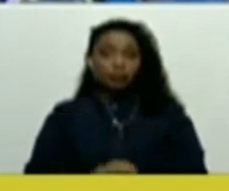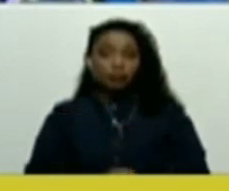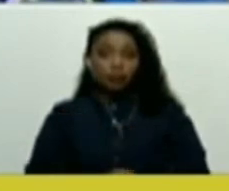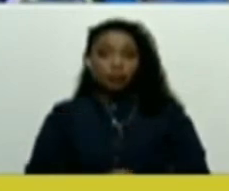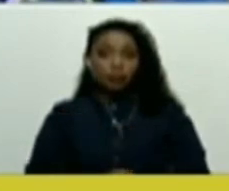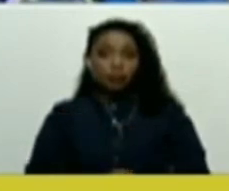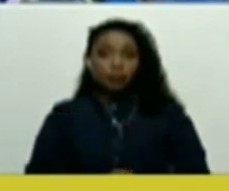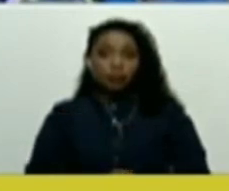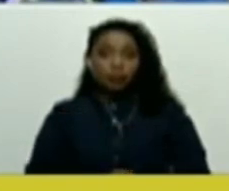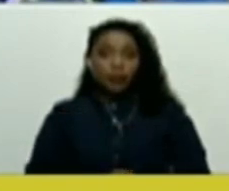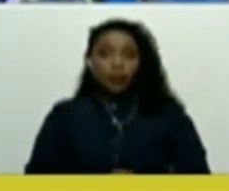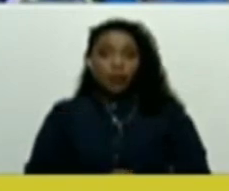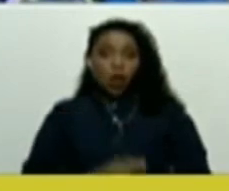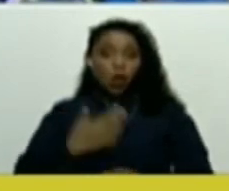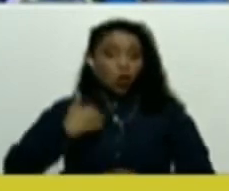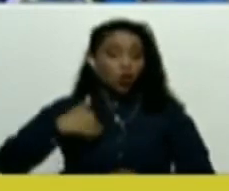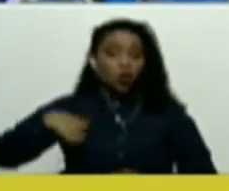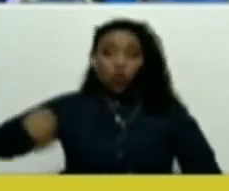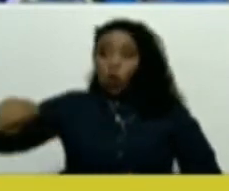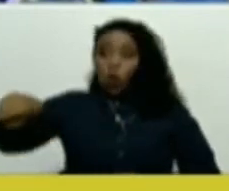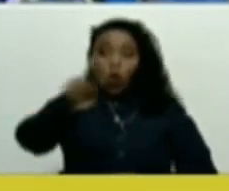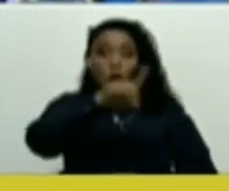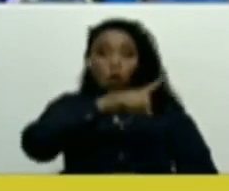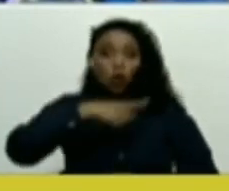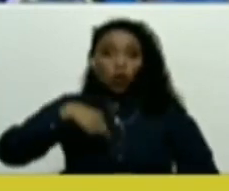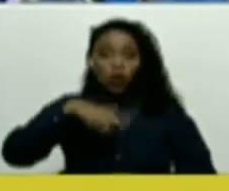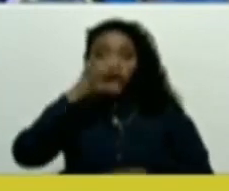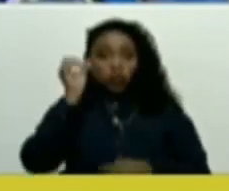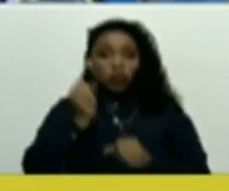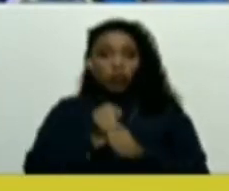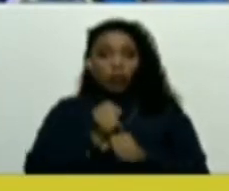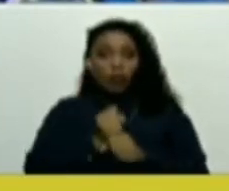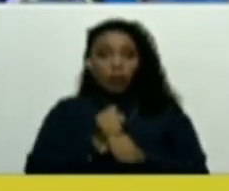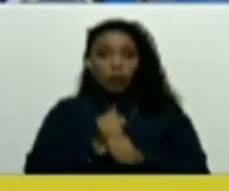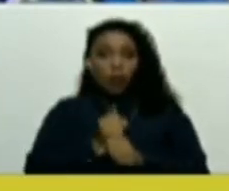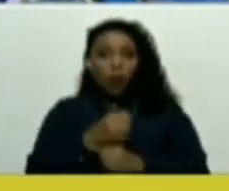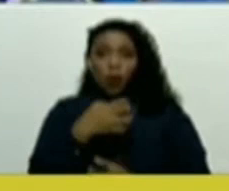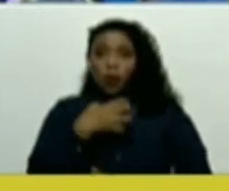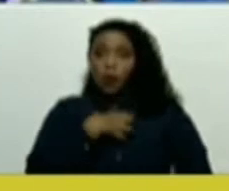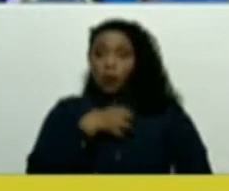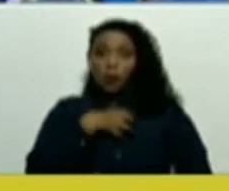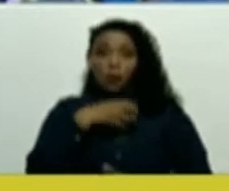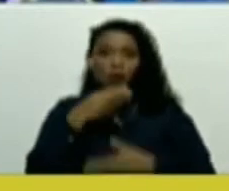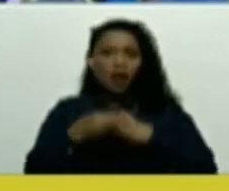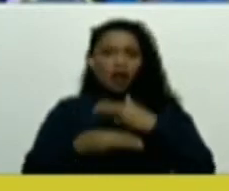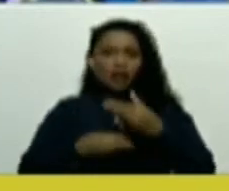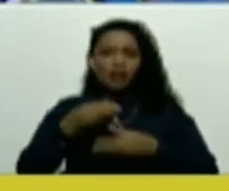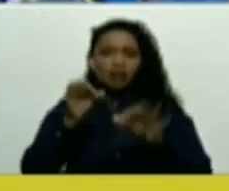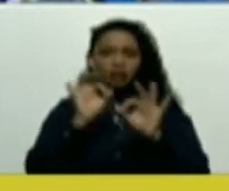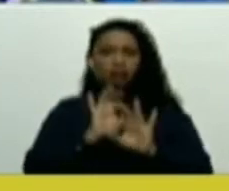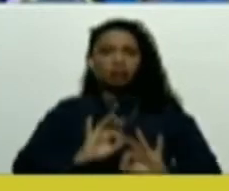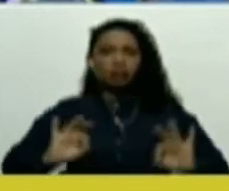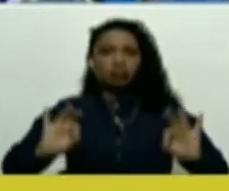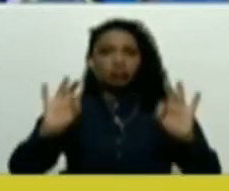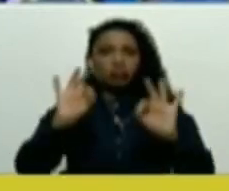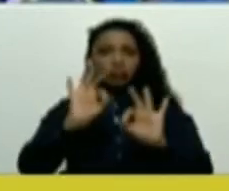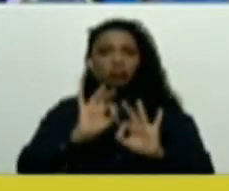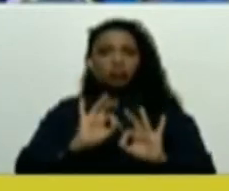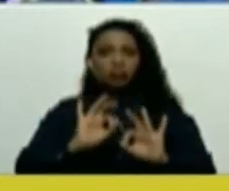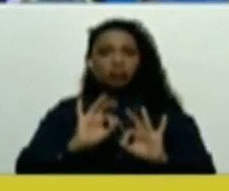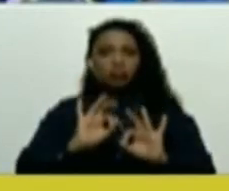our work, en nuestro trabajo, we must not do anything. No podemos hacer nada